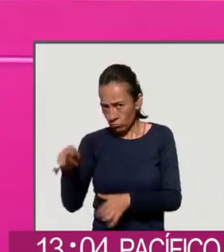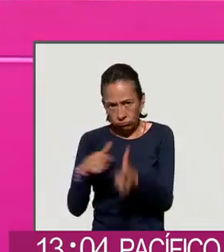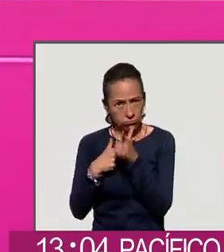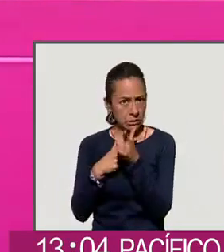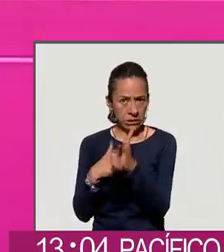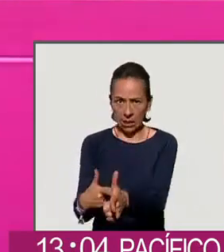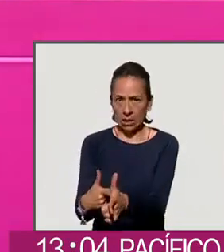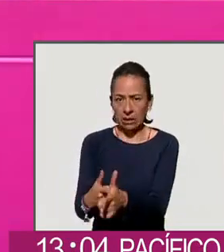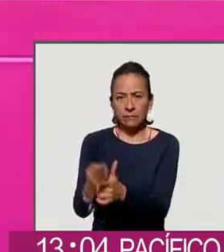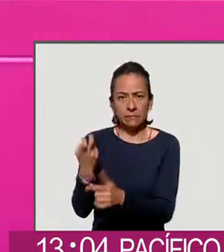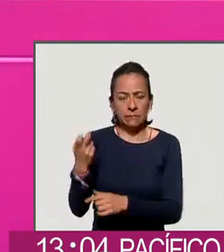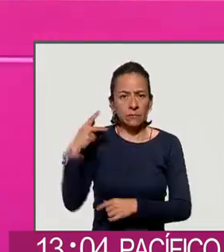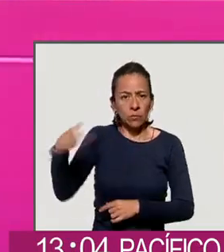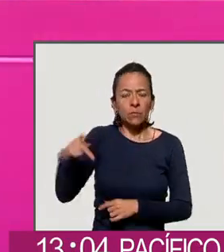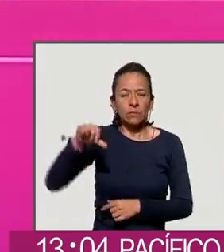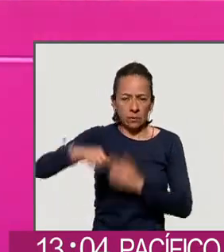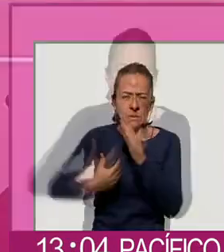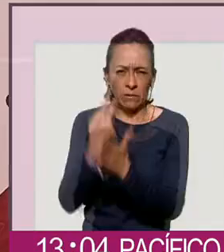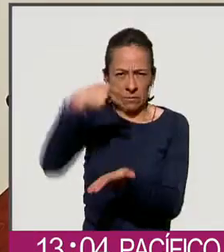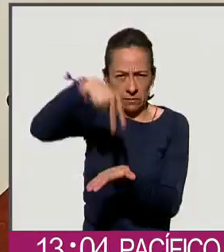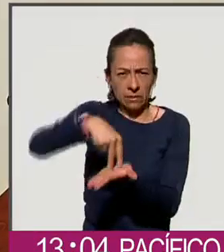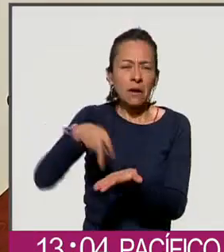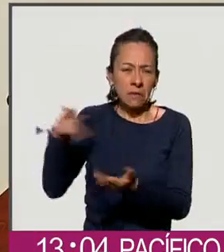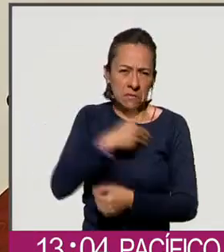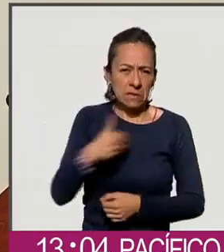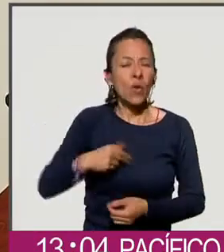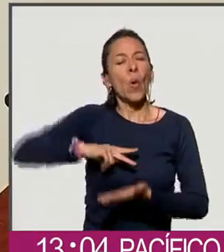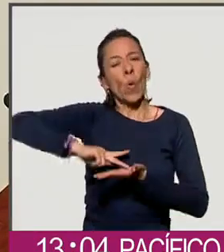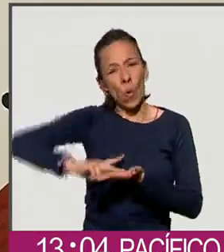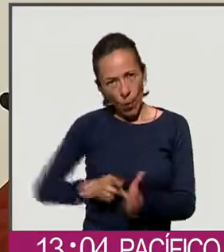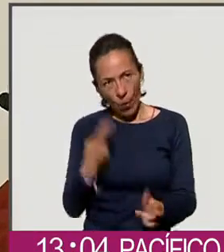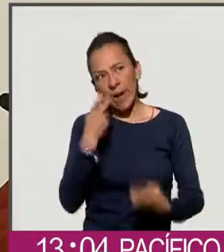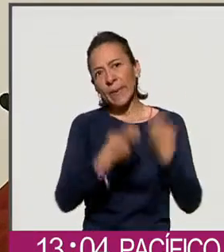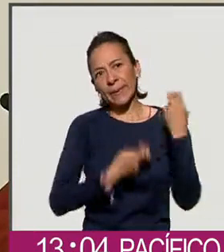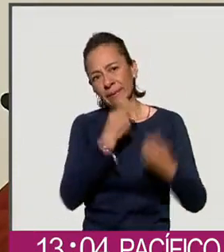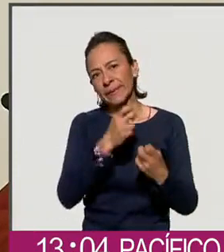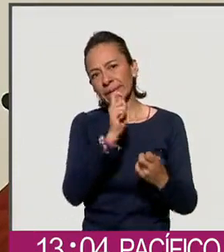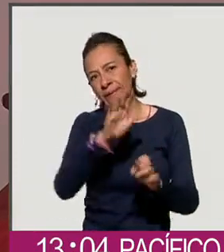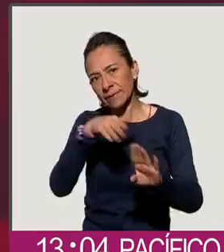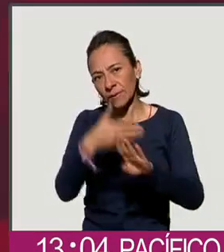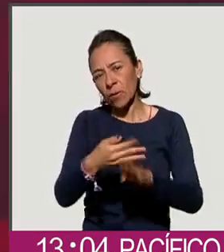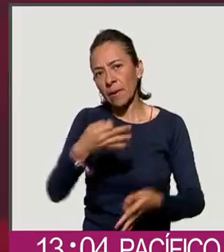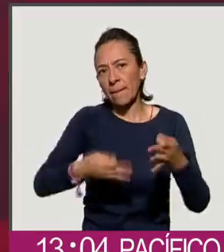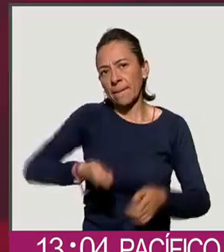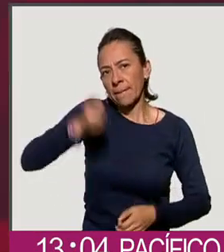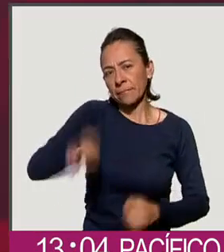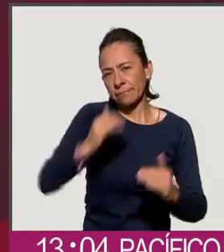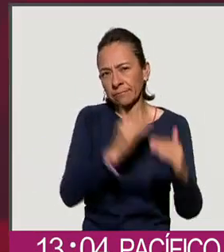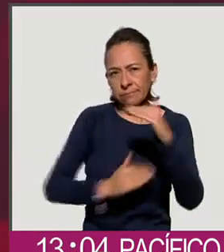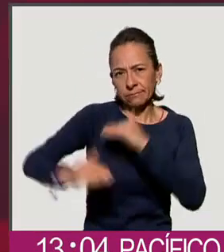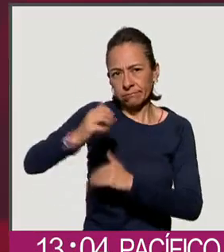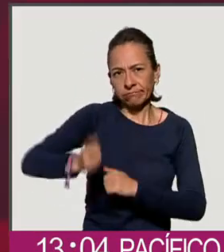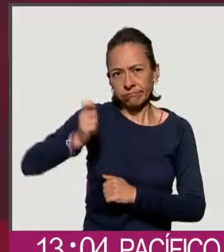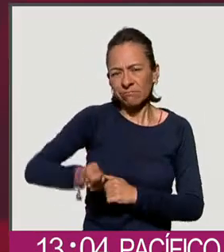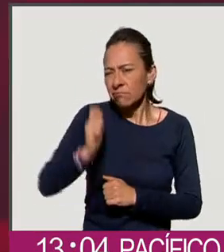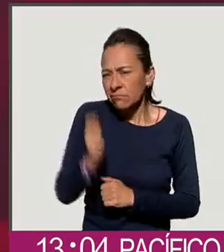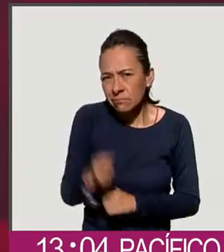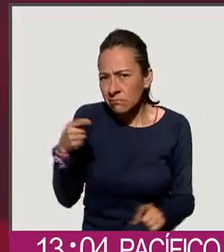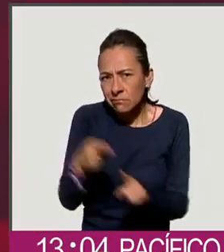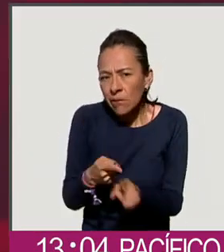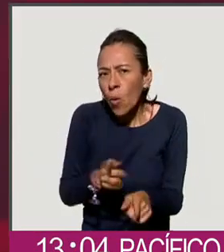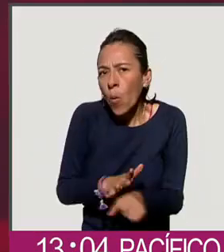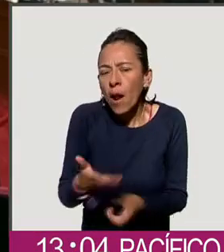Y seguimos con temas de la matutina. El presidente volvió a criticar a los ministros de la Suprema Corte ahora por invalidar el acuerdo presidencial